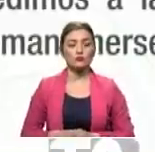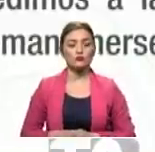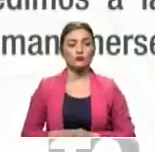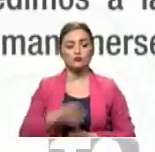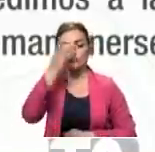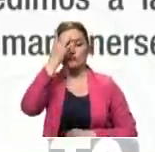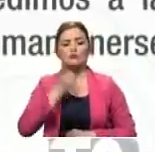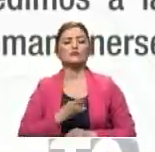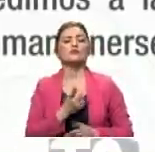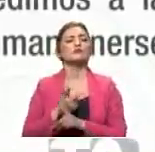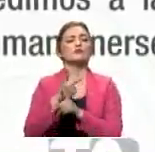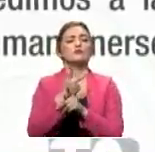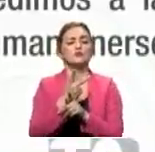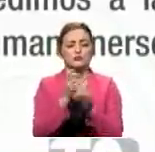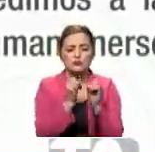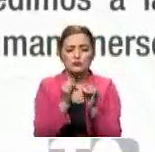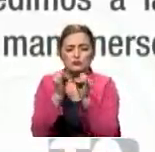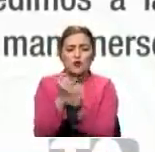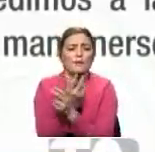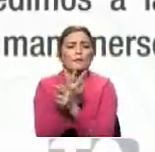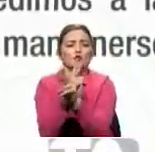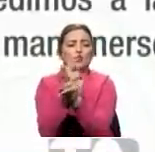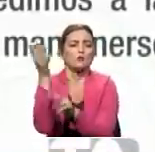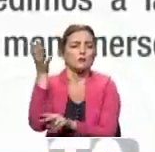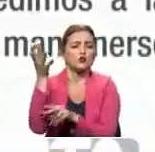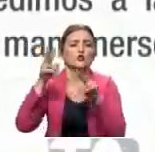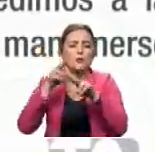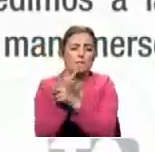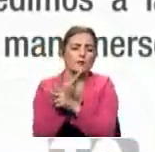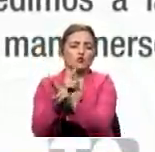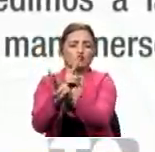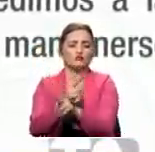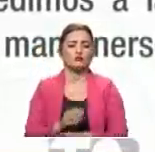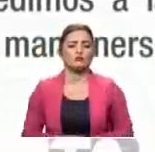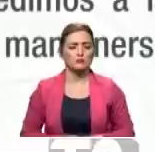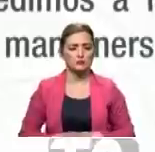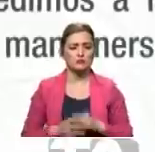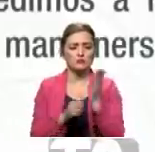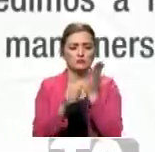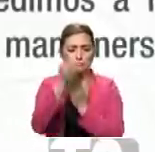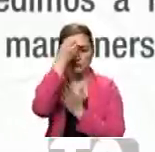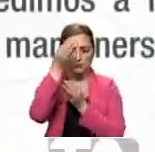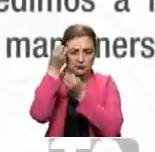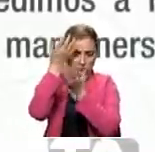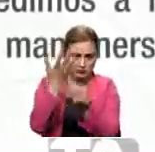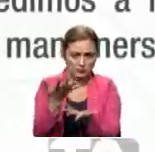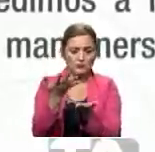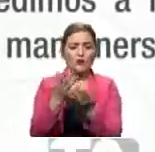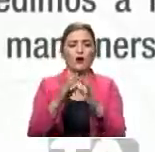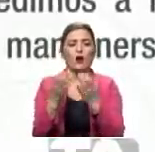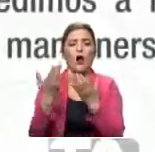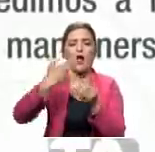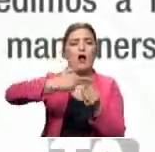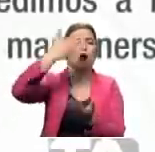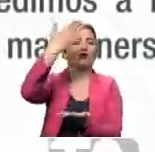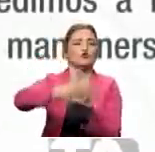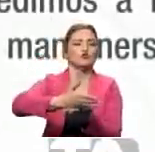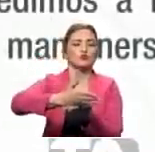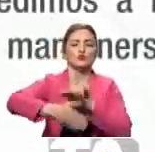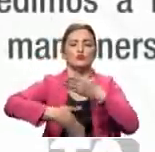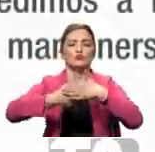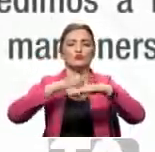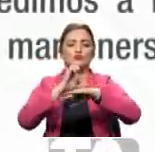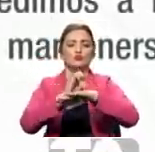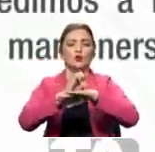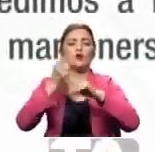fin de precautelar la integridad de los estudiantes y docentes, señaló la cartera de Estado en un comunicado. Las clases fueron suspendidas en todo el país desde